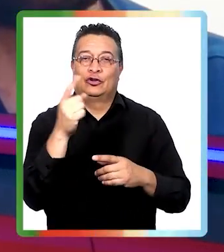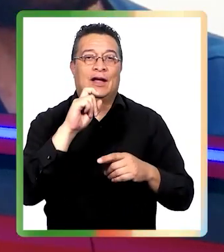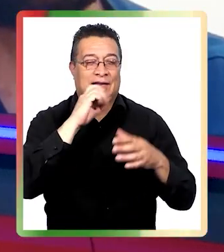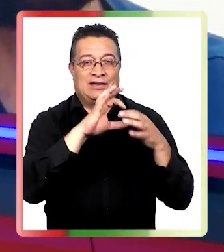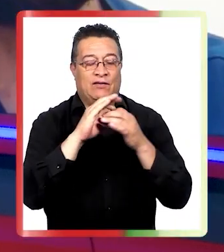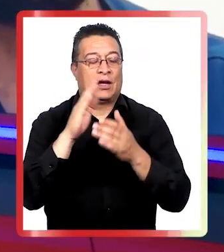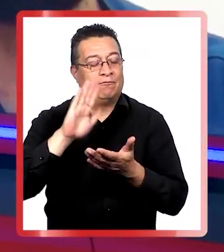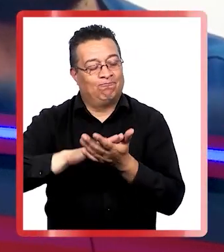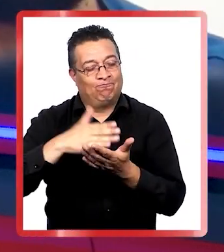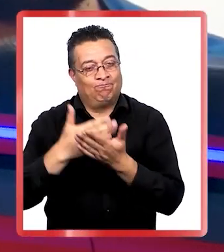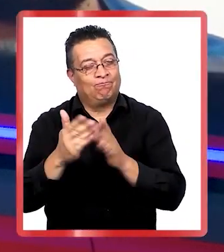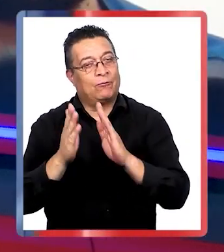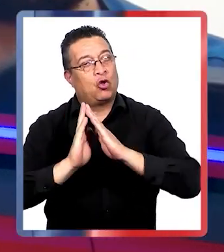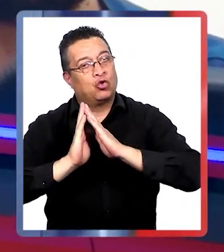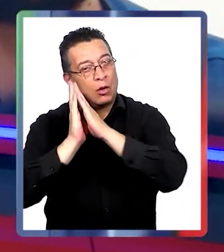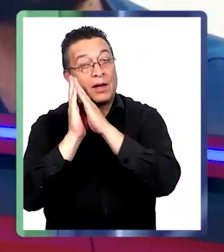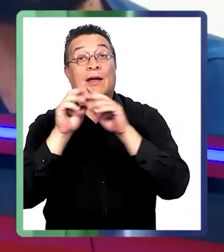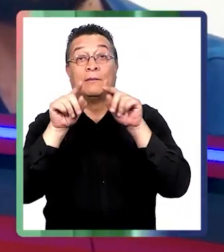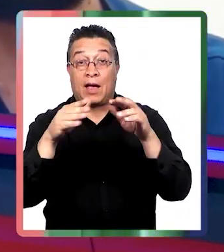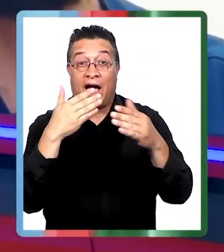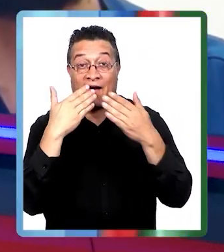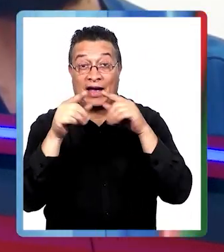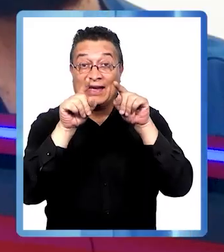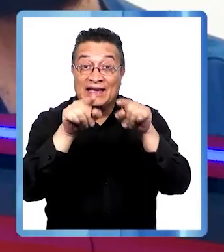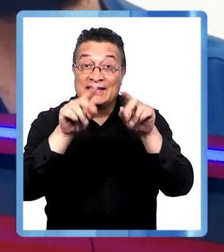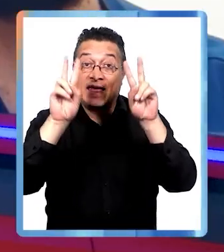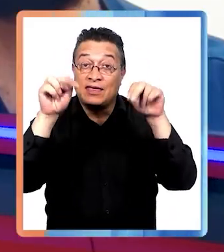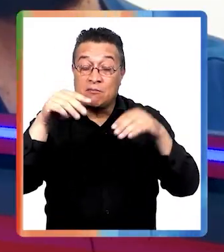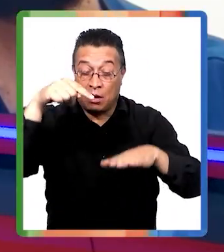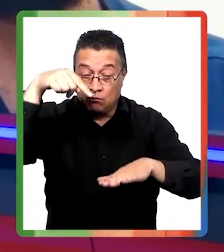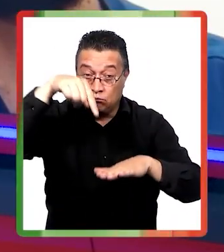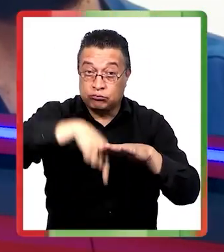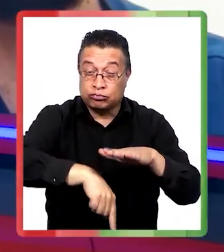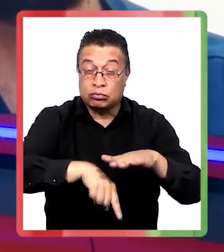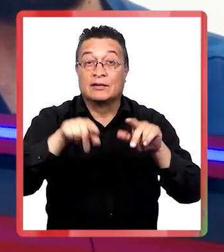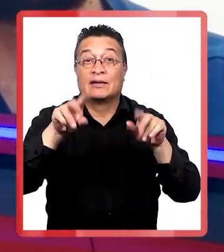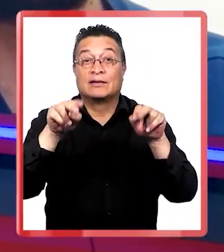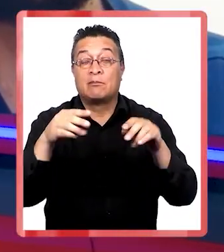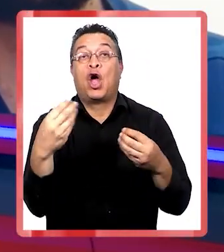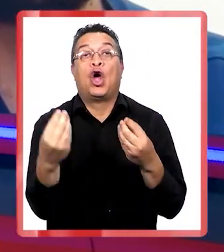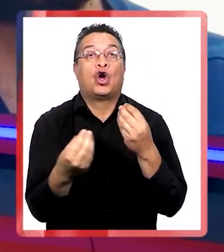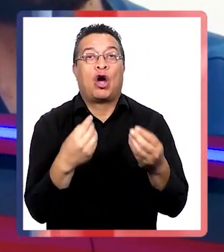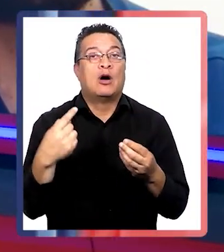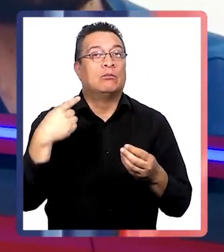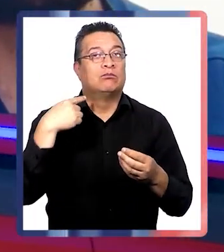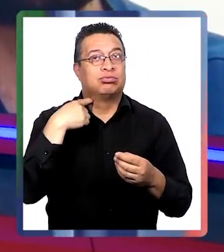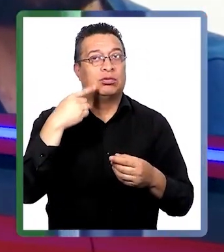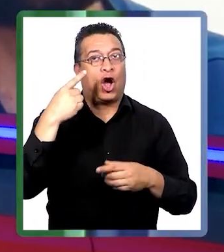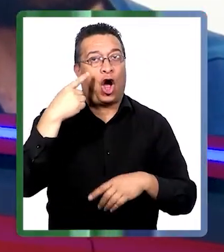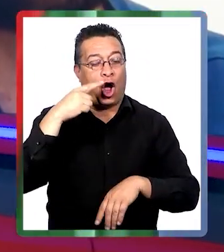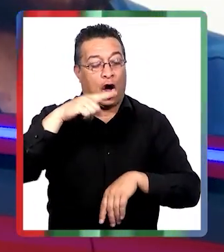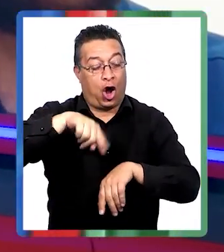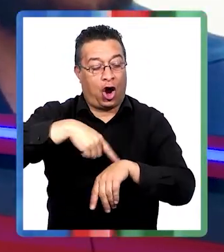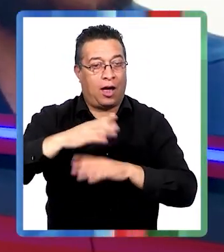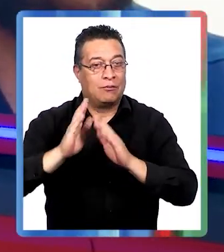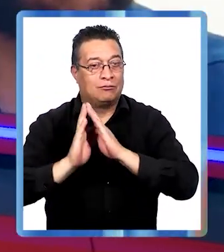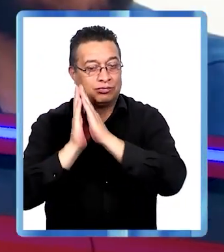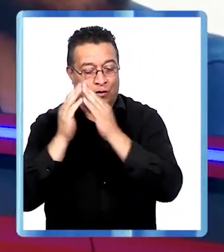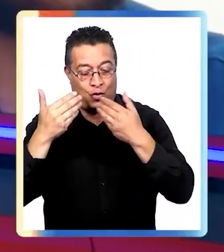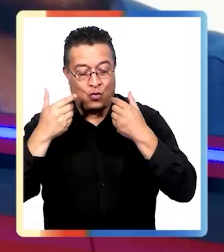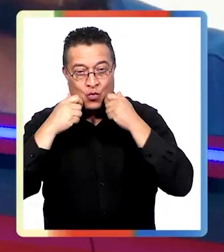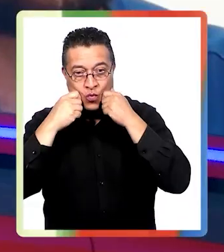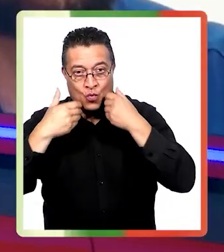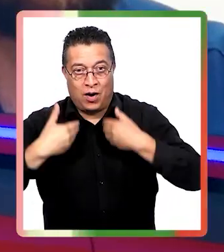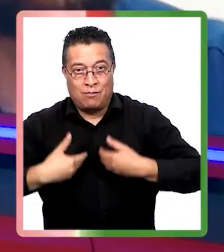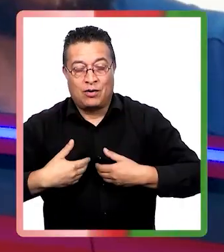que implica el buen dormir. Pero para hablar un poco más en profundidad respecto a estas materias, en cómo afectan las horas de sueño a nuestro